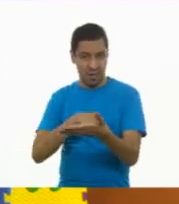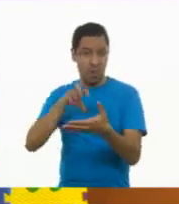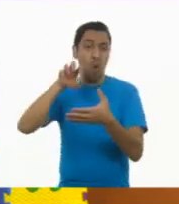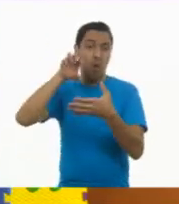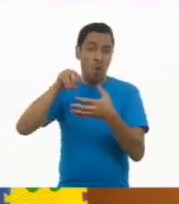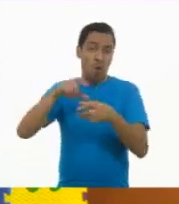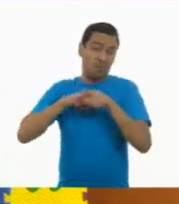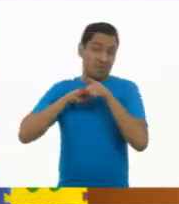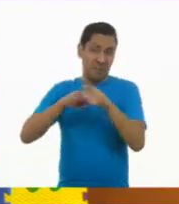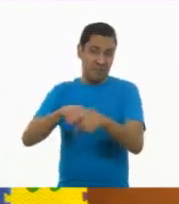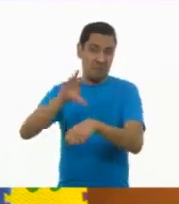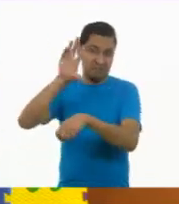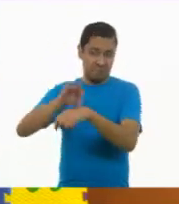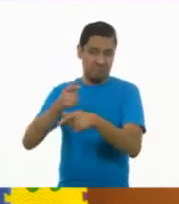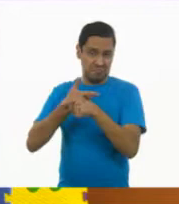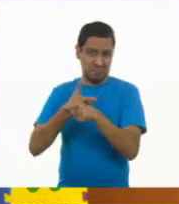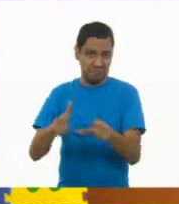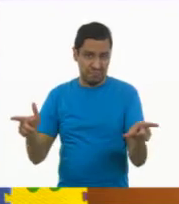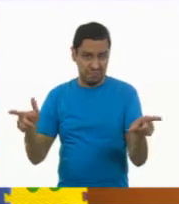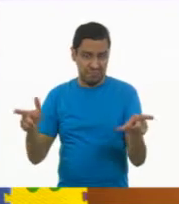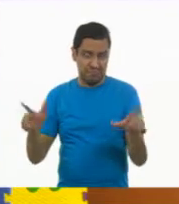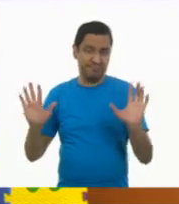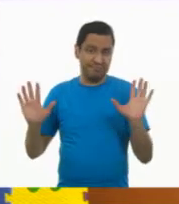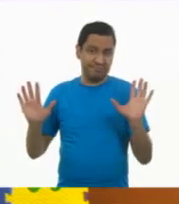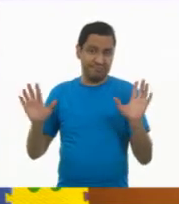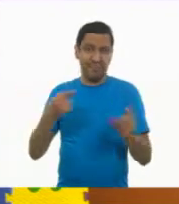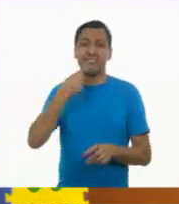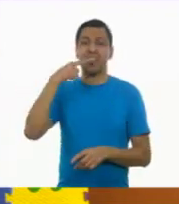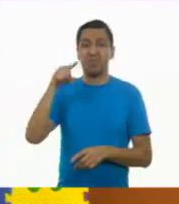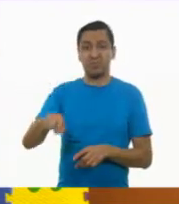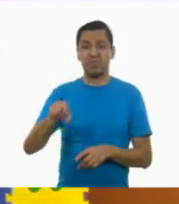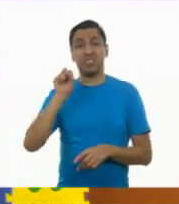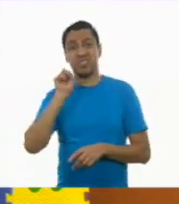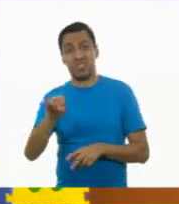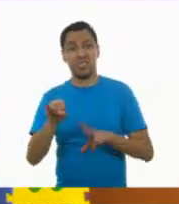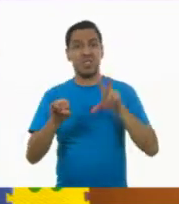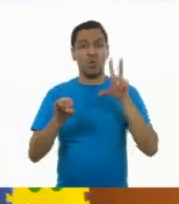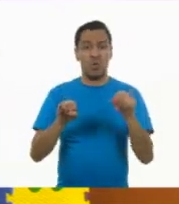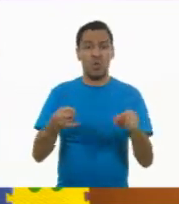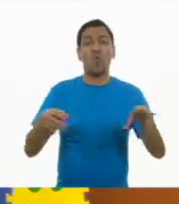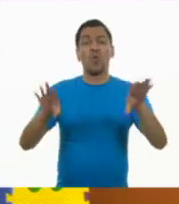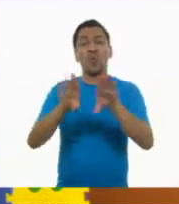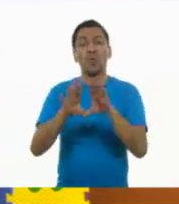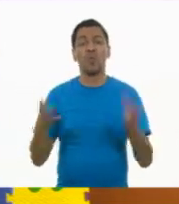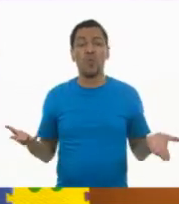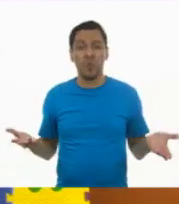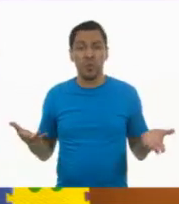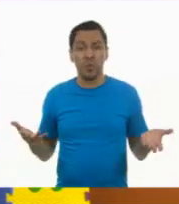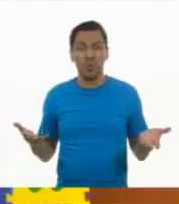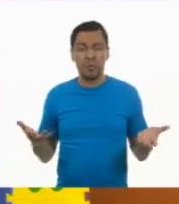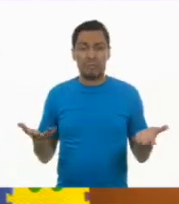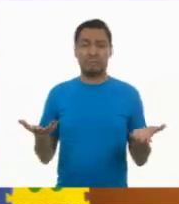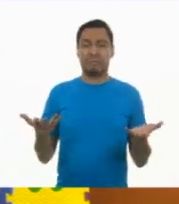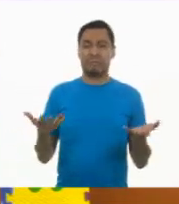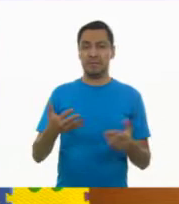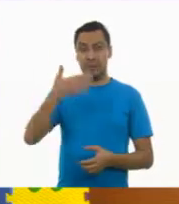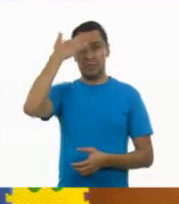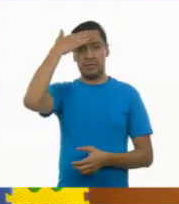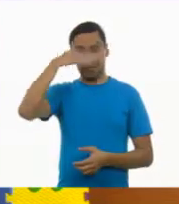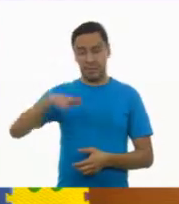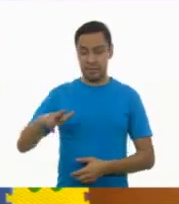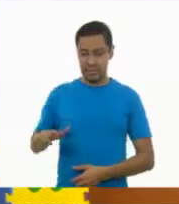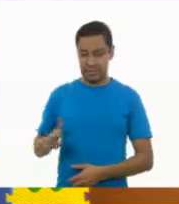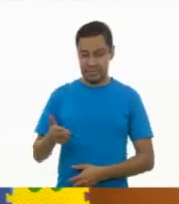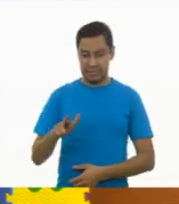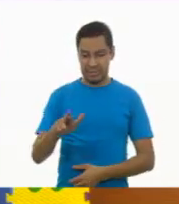ella. Y de ganar la denuncia, se quedarían sin empleo. Al mismo tiempo, saben que tener un río